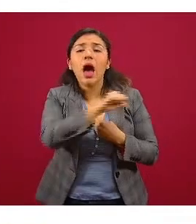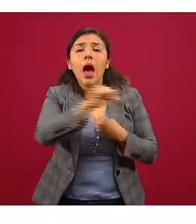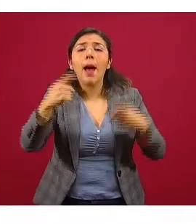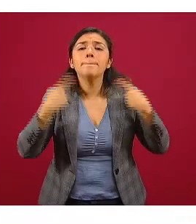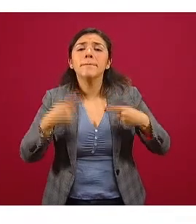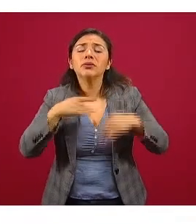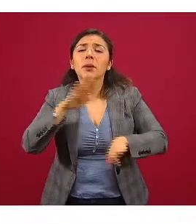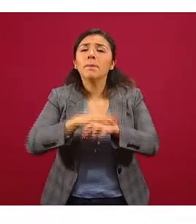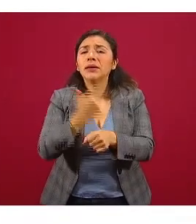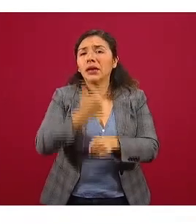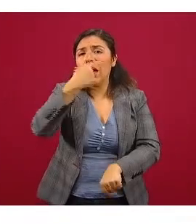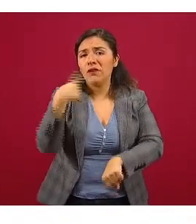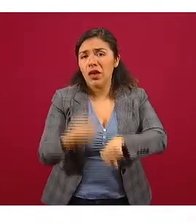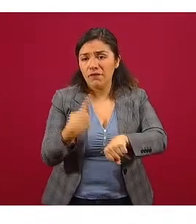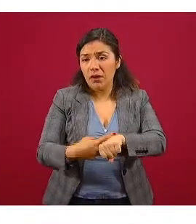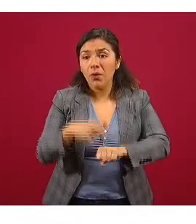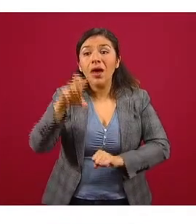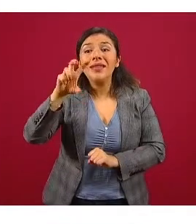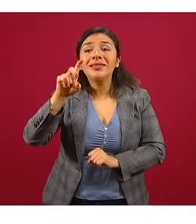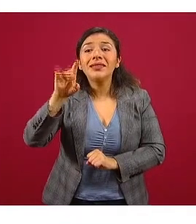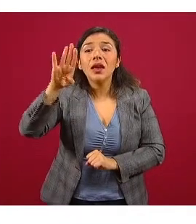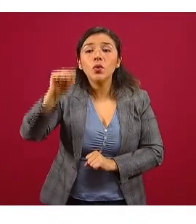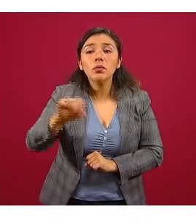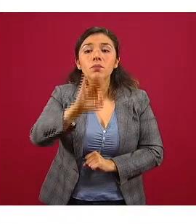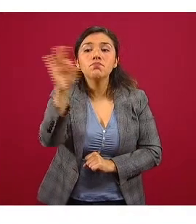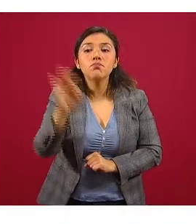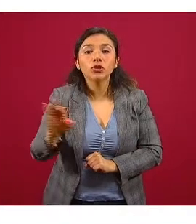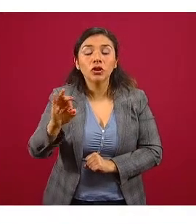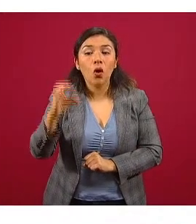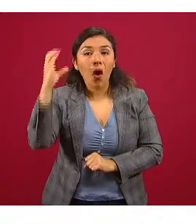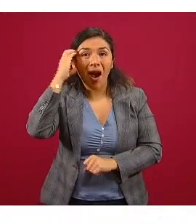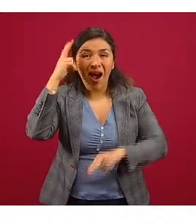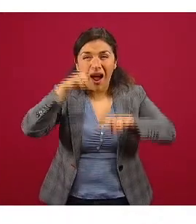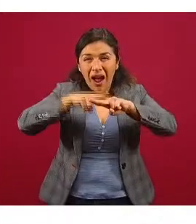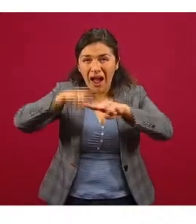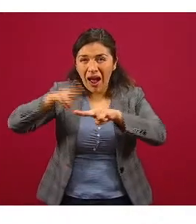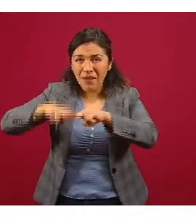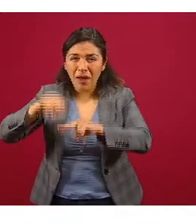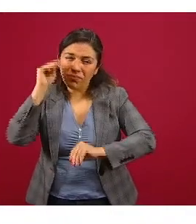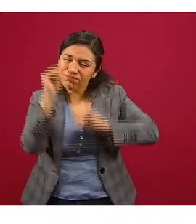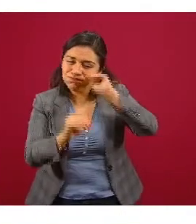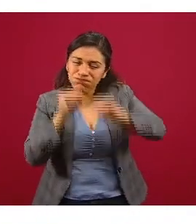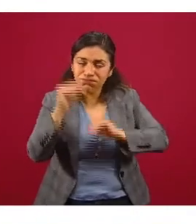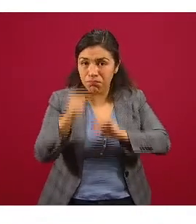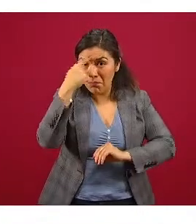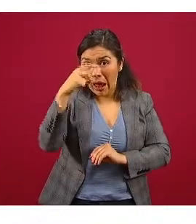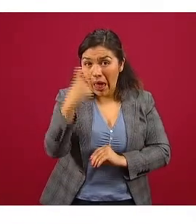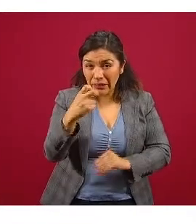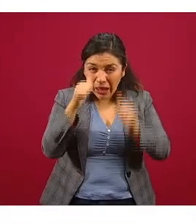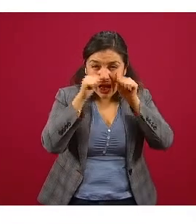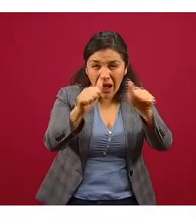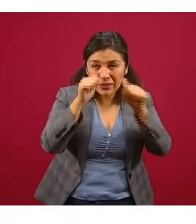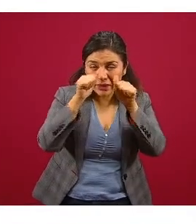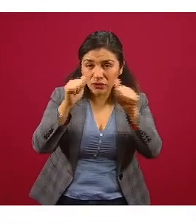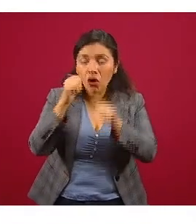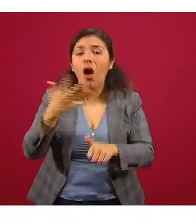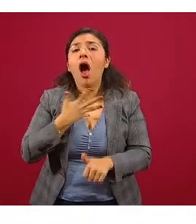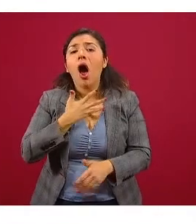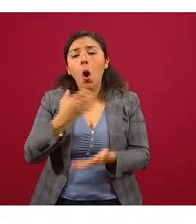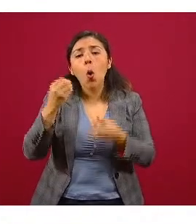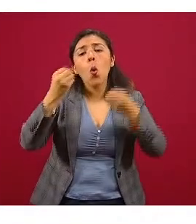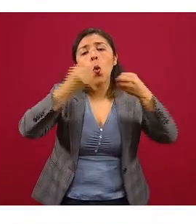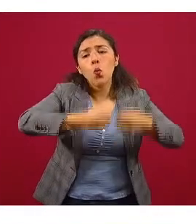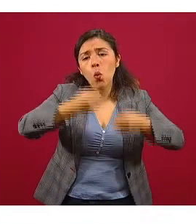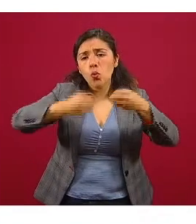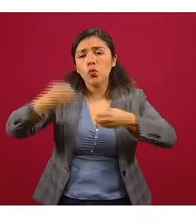personas críticamente enfermas. 39% de las camas que han sido habilitadas para este propósito están ocupadas,